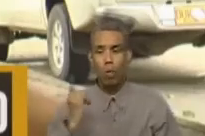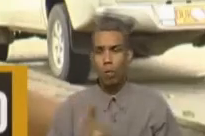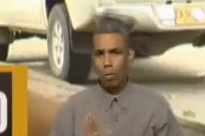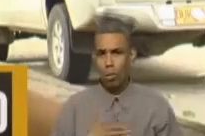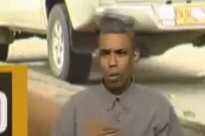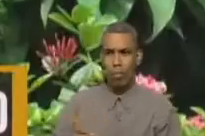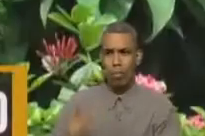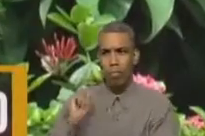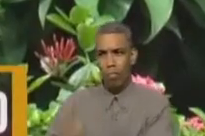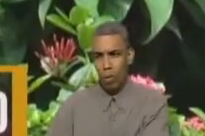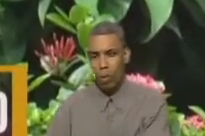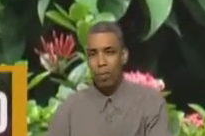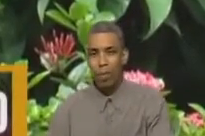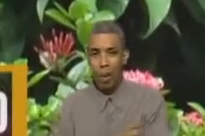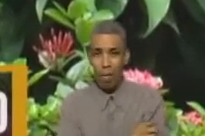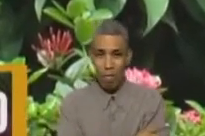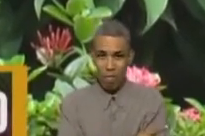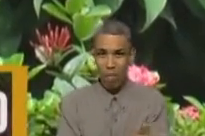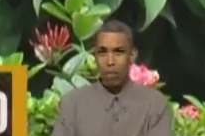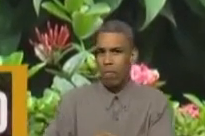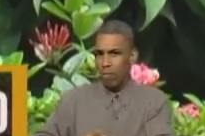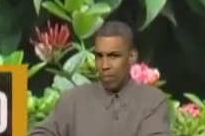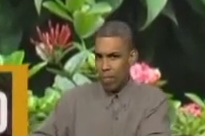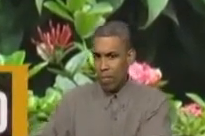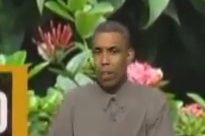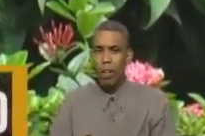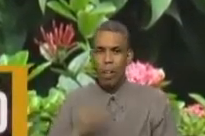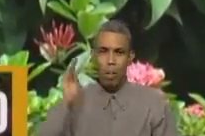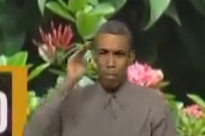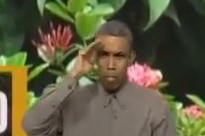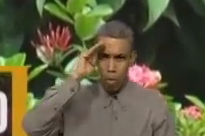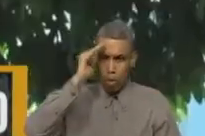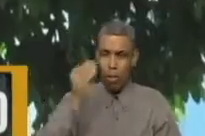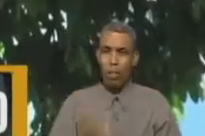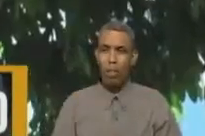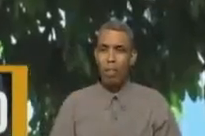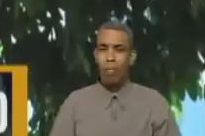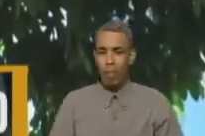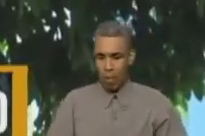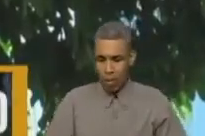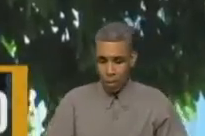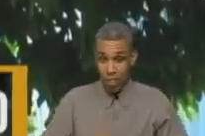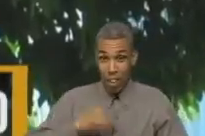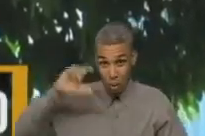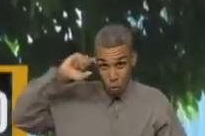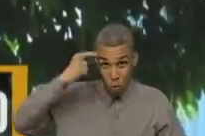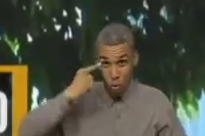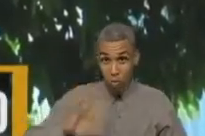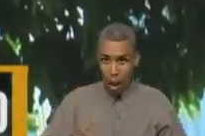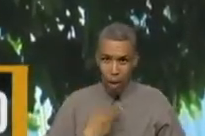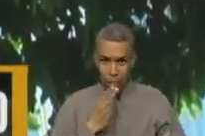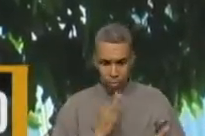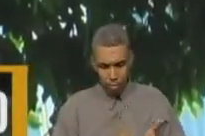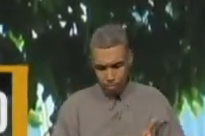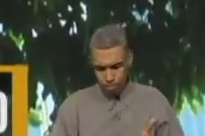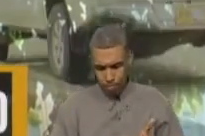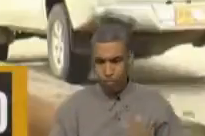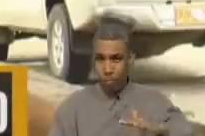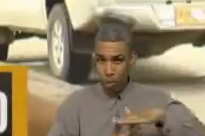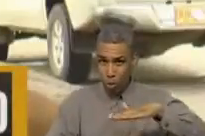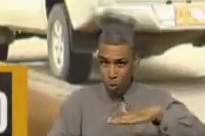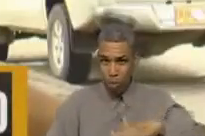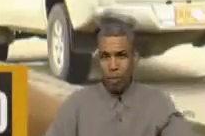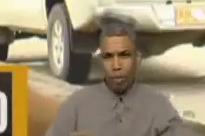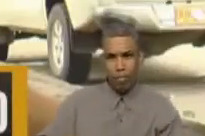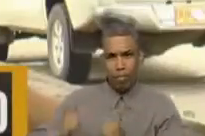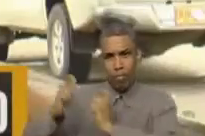otros entes, la Policía, el DEMAN, ante la Secretaría de Gobierno también remitimos copia y posteriormente procedemos